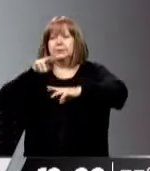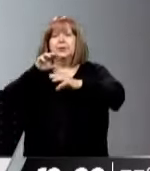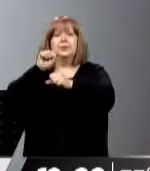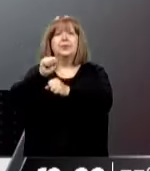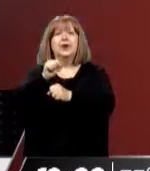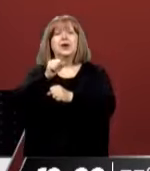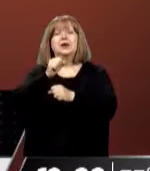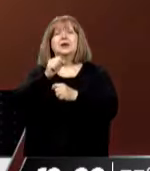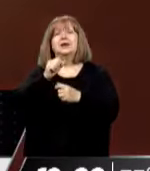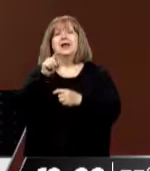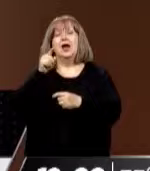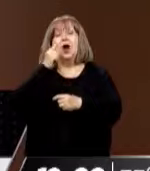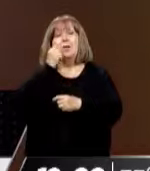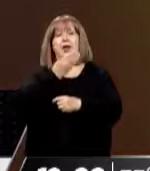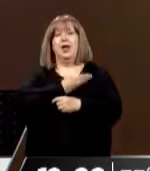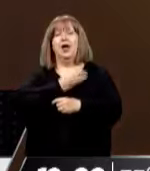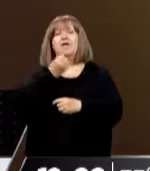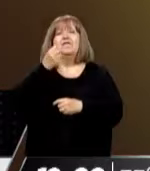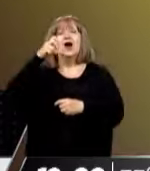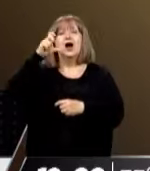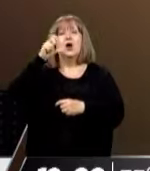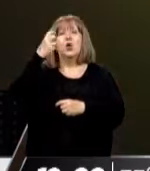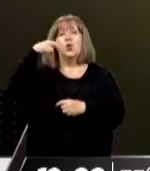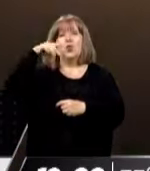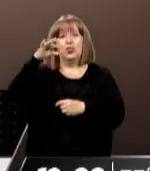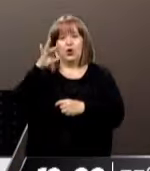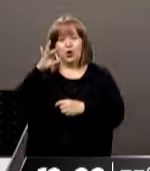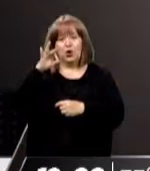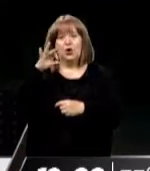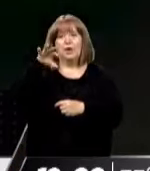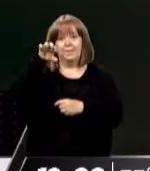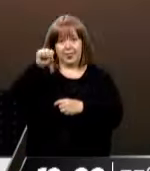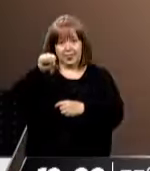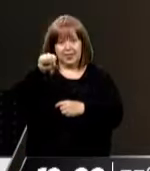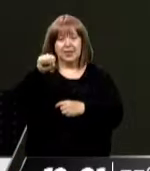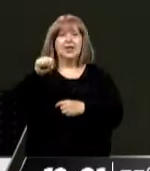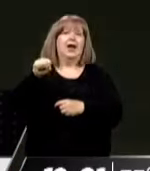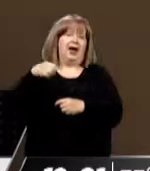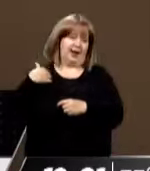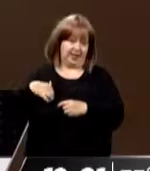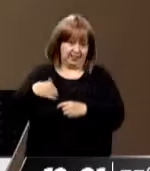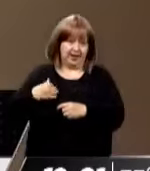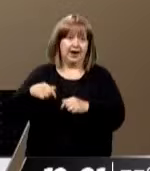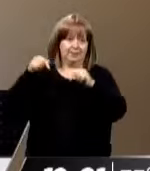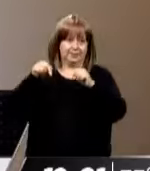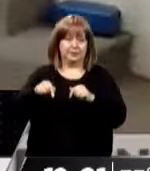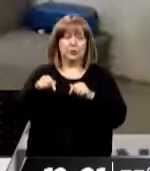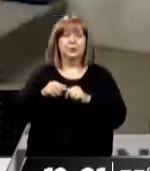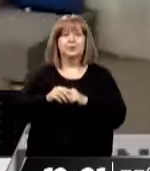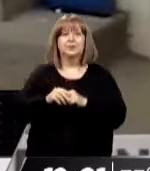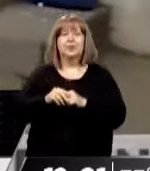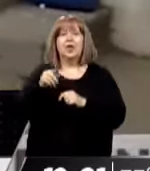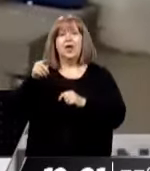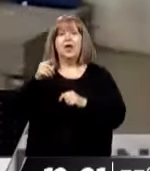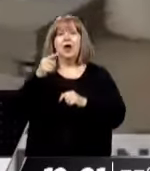Jones Wallace en una vivienda de la localidad del Bolsón. Estaba aquí en territorio nacional. En territorio nacional, exactamente.